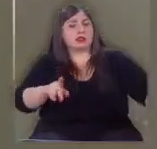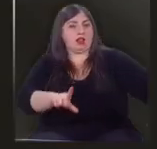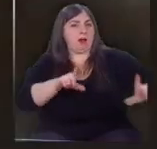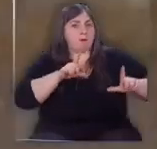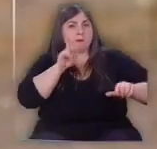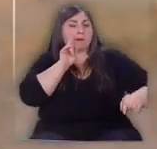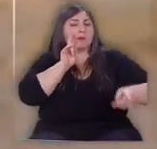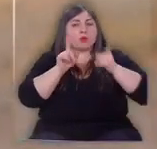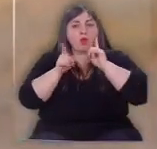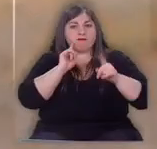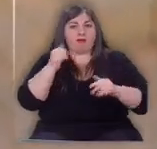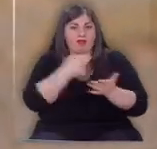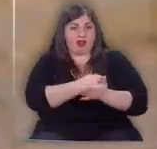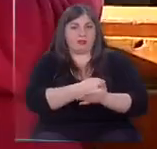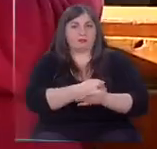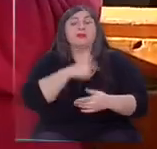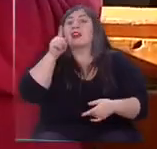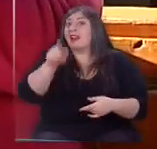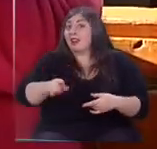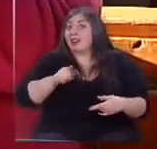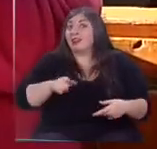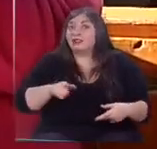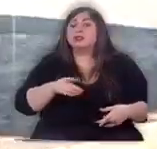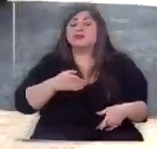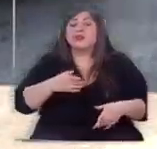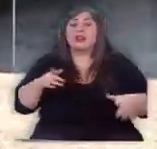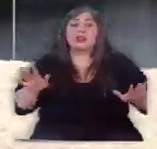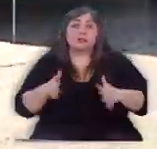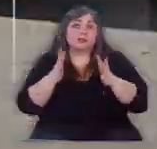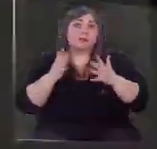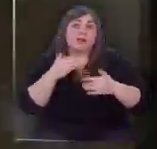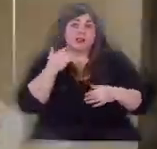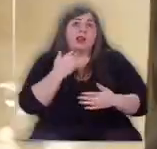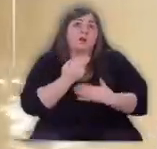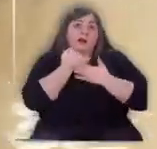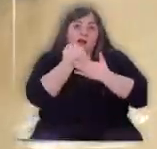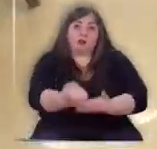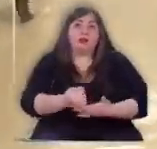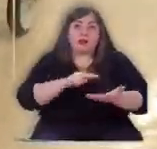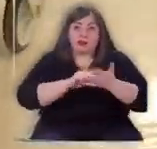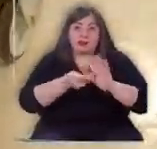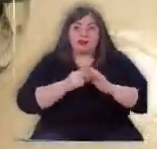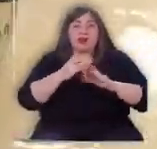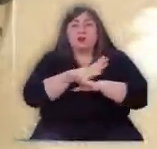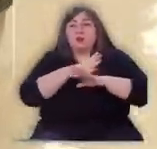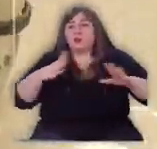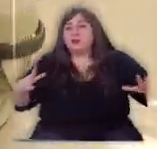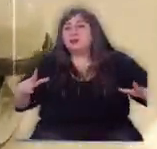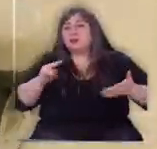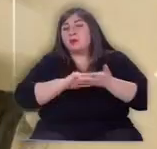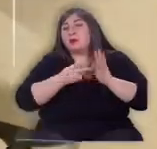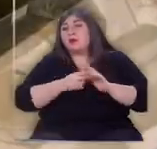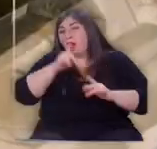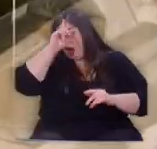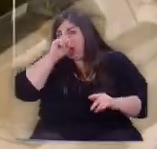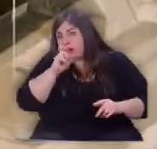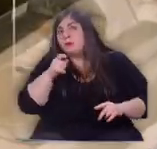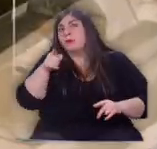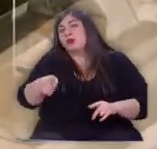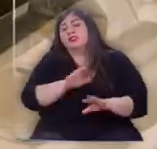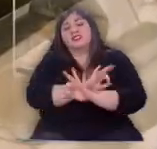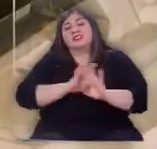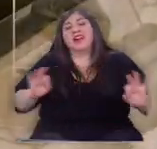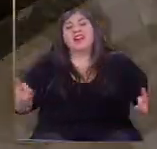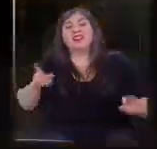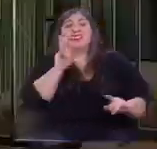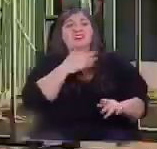examen final. Es una de las fórmulas que se ha encontrado para paliar la crisis. Se esperan semanas venideras de alto flujo en hospitales y clínicas, por eso nadie se